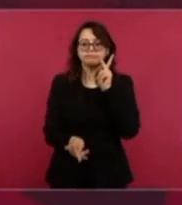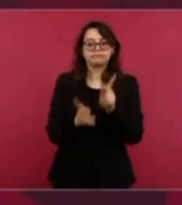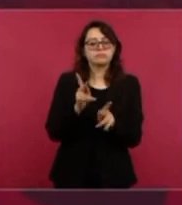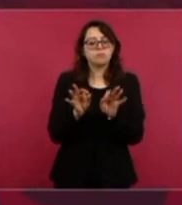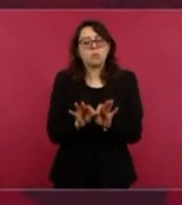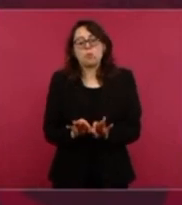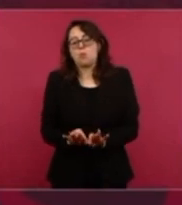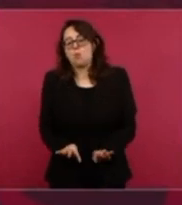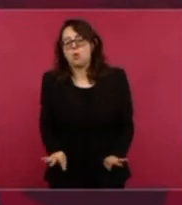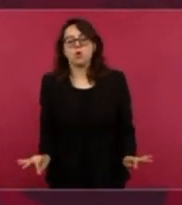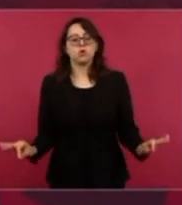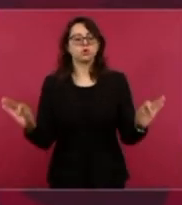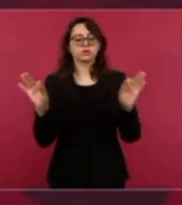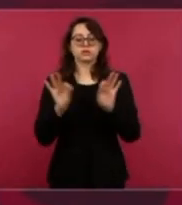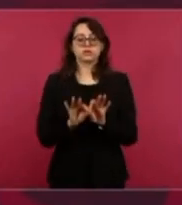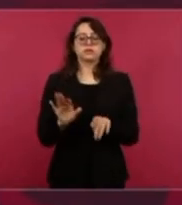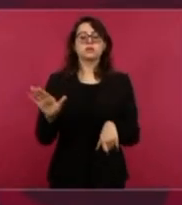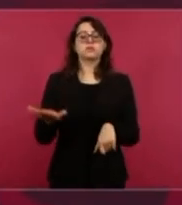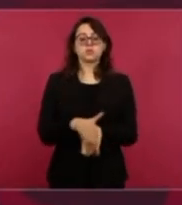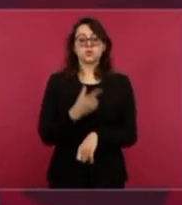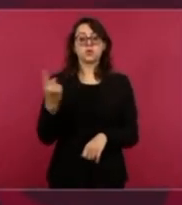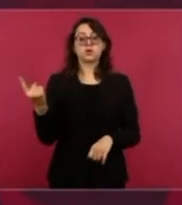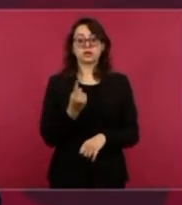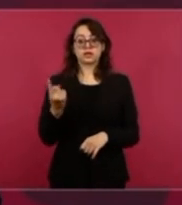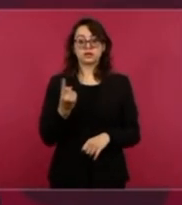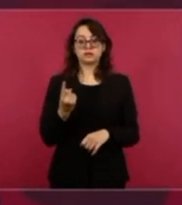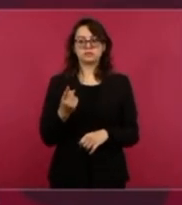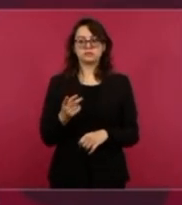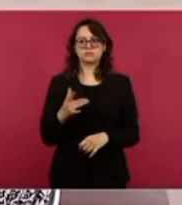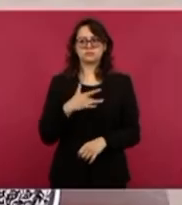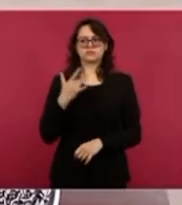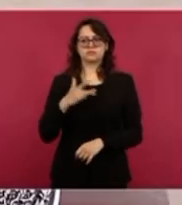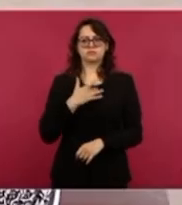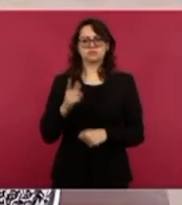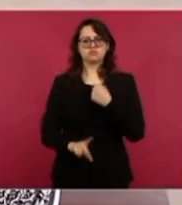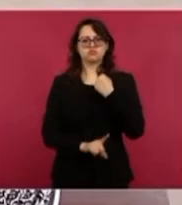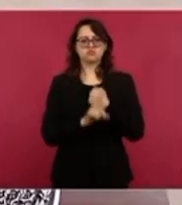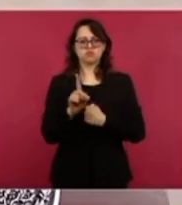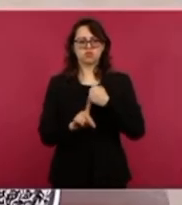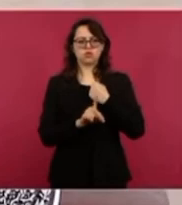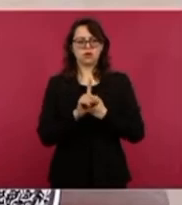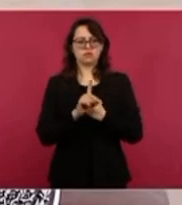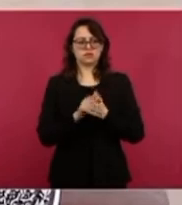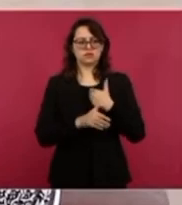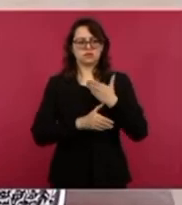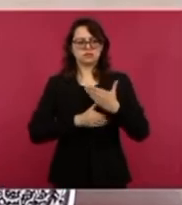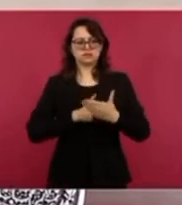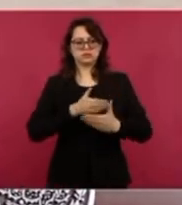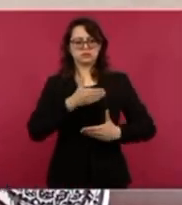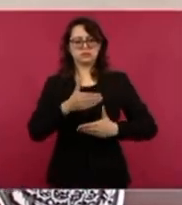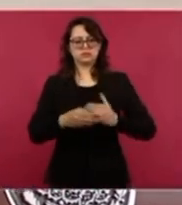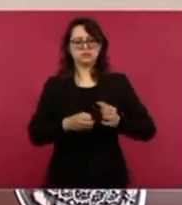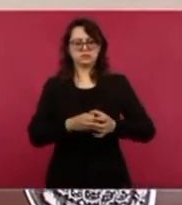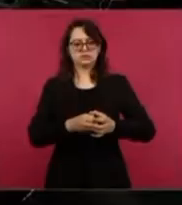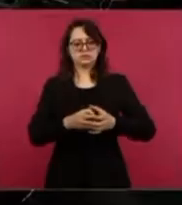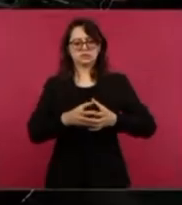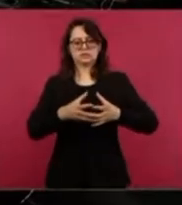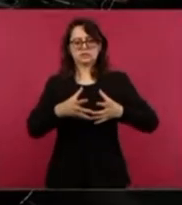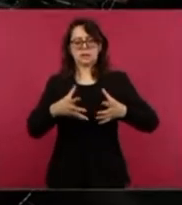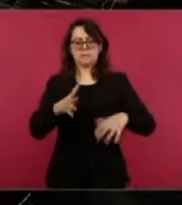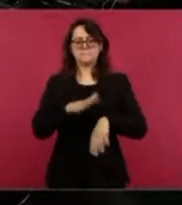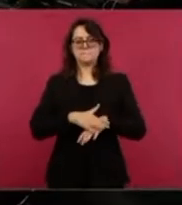es un problema que puede agravarse. Ya de por sí es